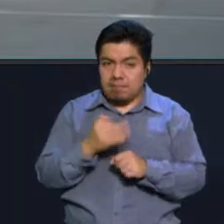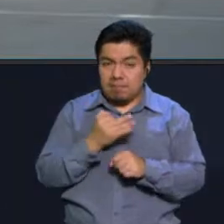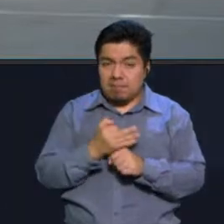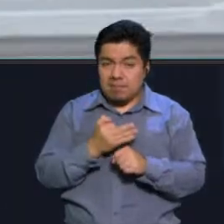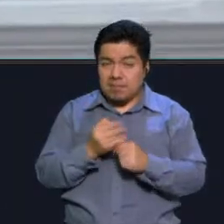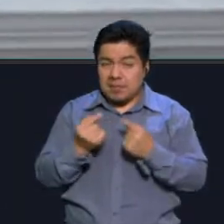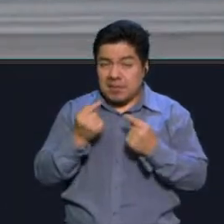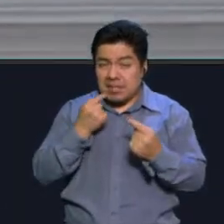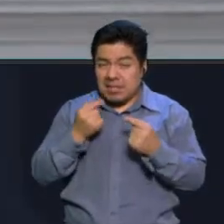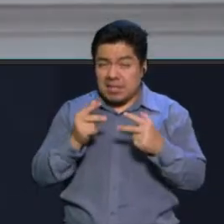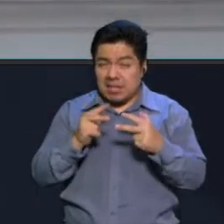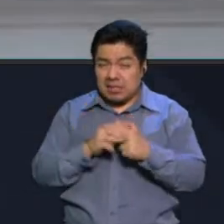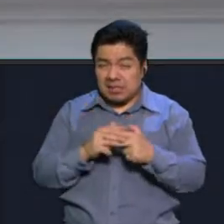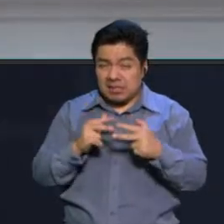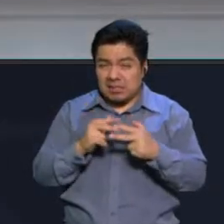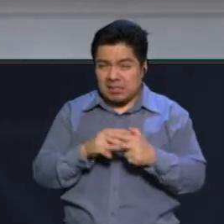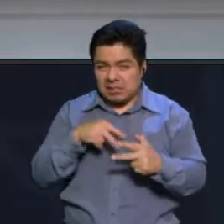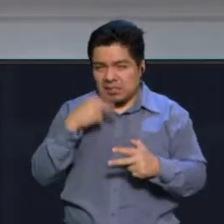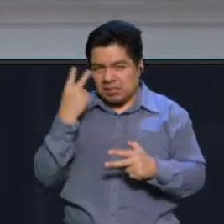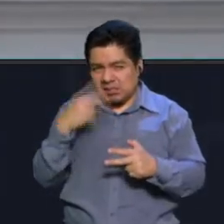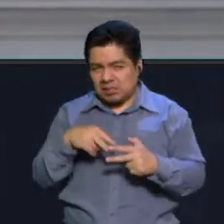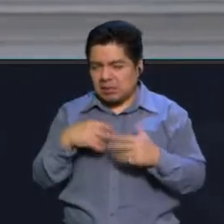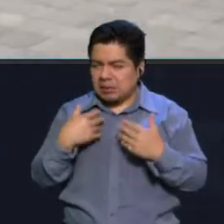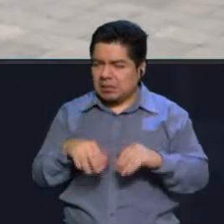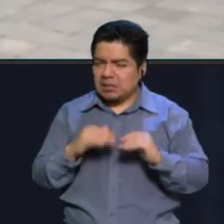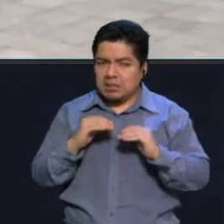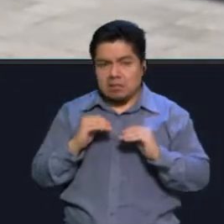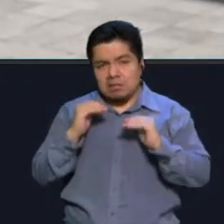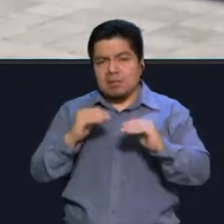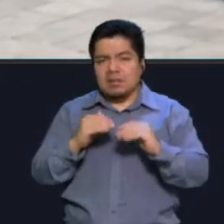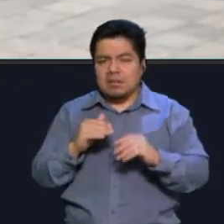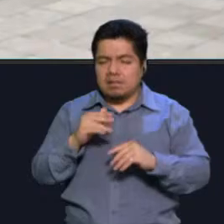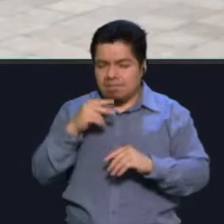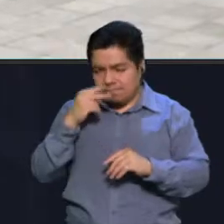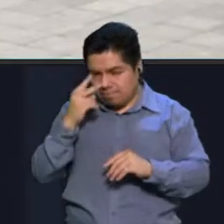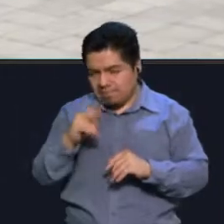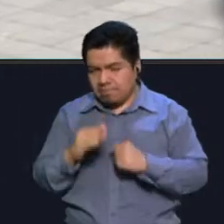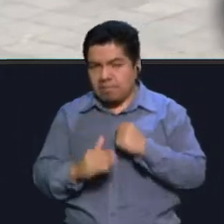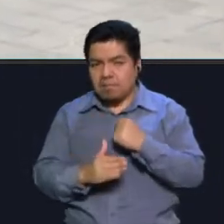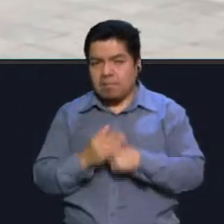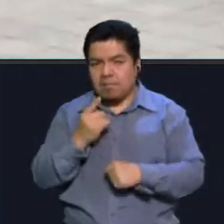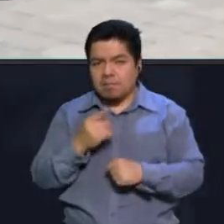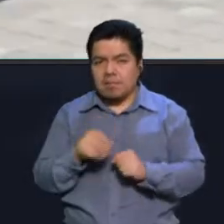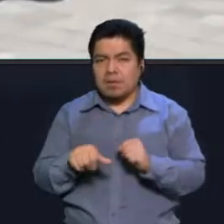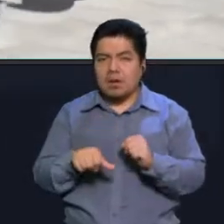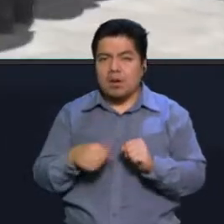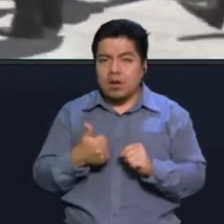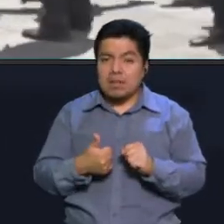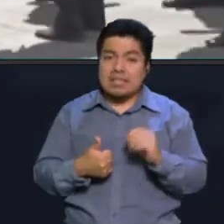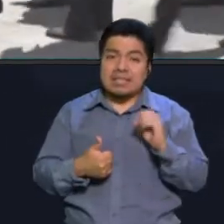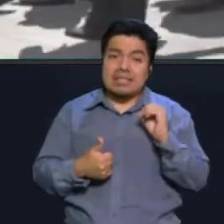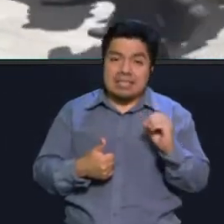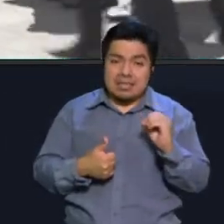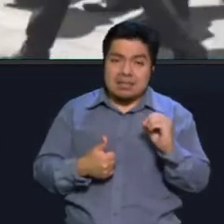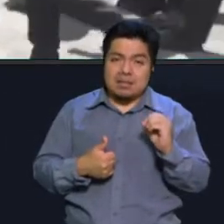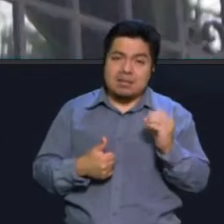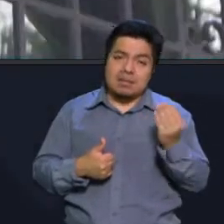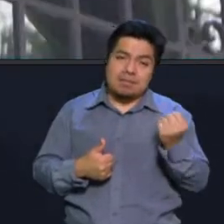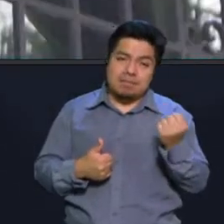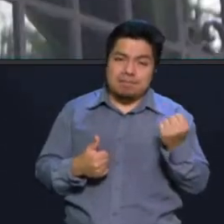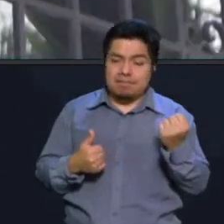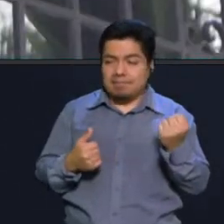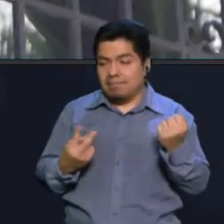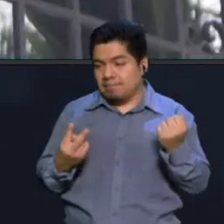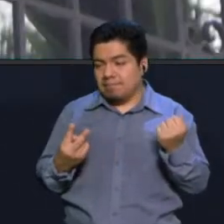a propósito con México, escala de manera intencional el conflicto con México para que saliera 11-0, pero salió 9-2. Él